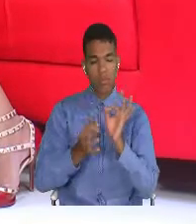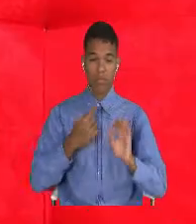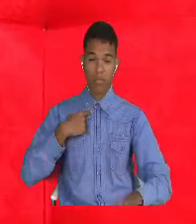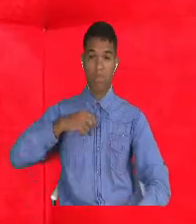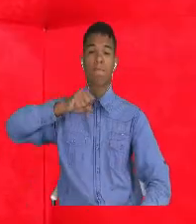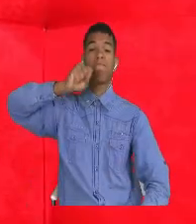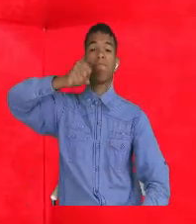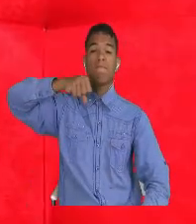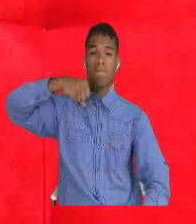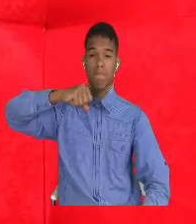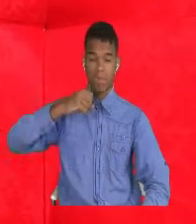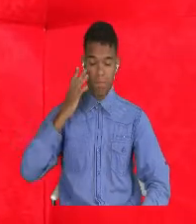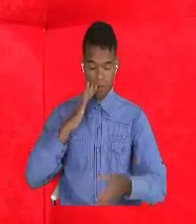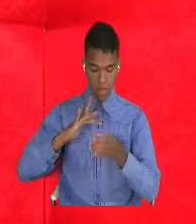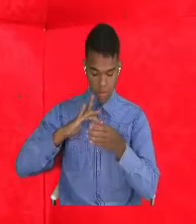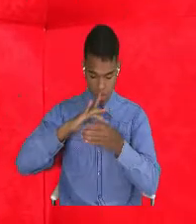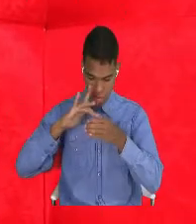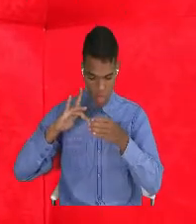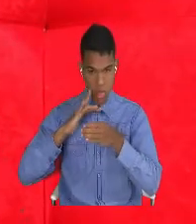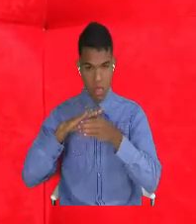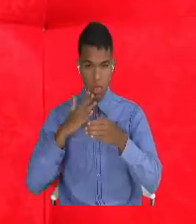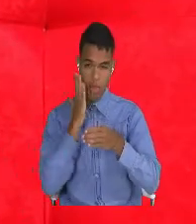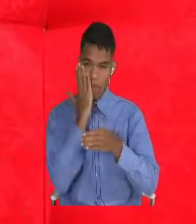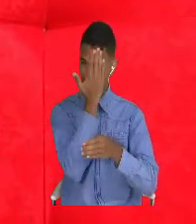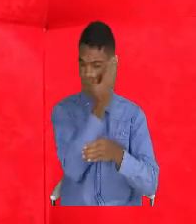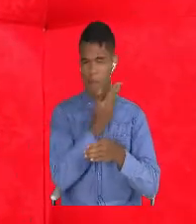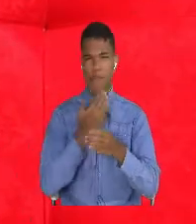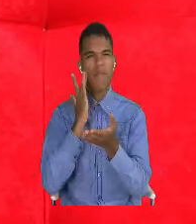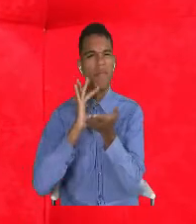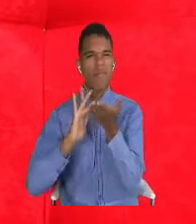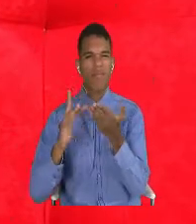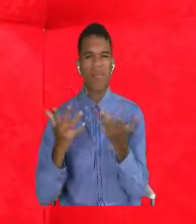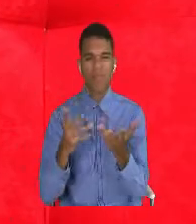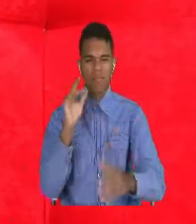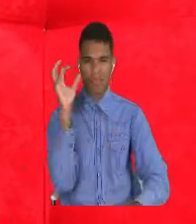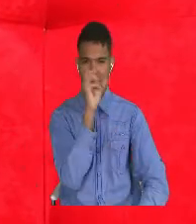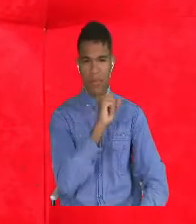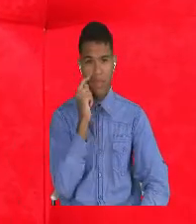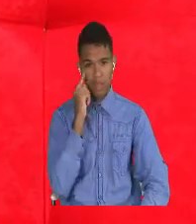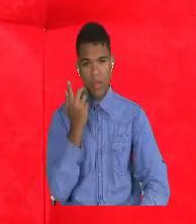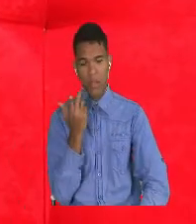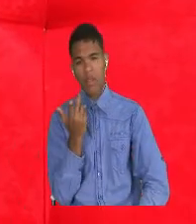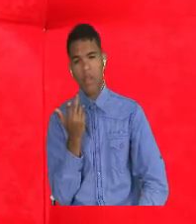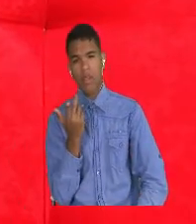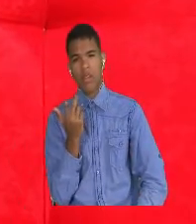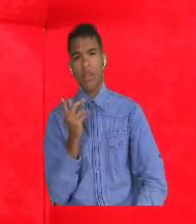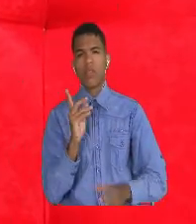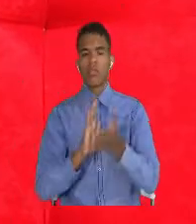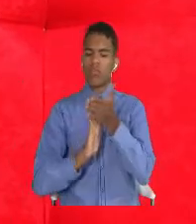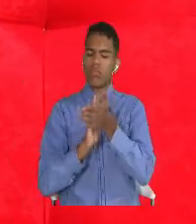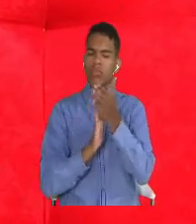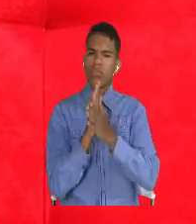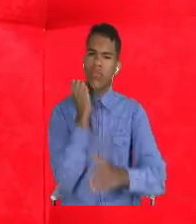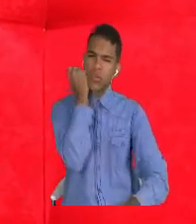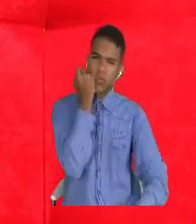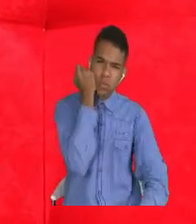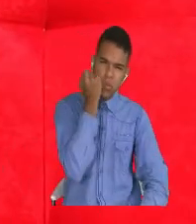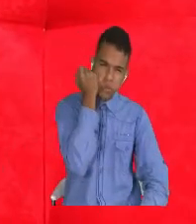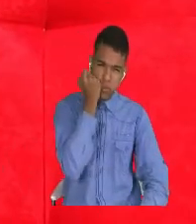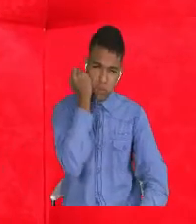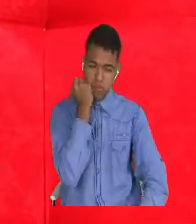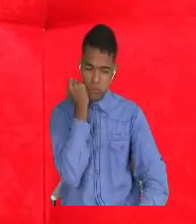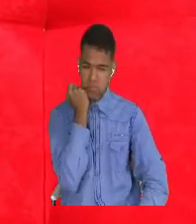plaqueta. ¿La limpieza facial en qué consiste? Consiste en una exfoliación, hidratación y vapor ozono.